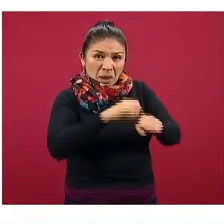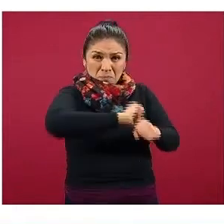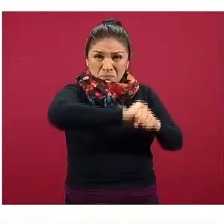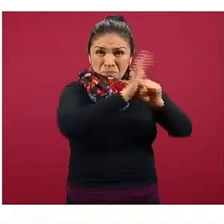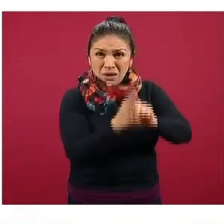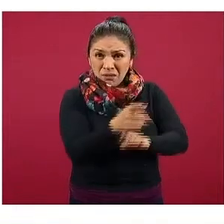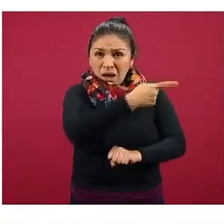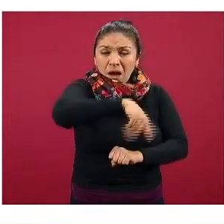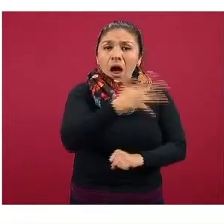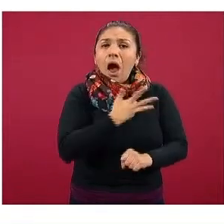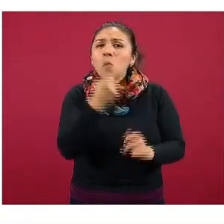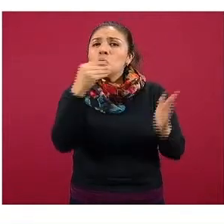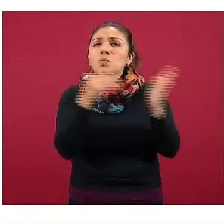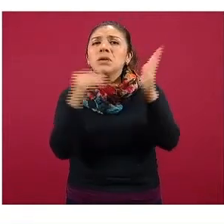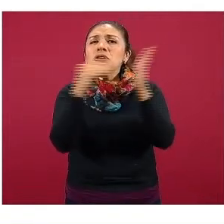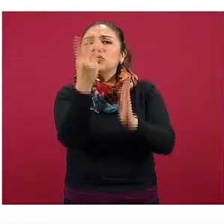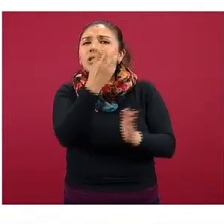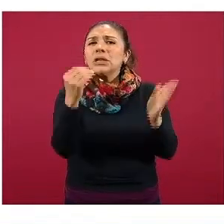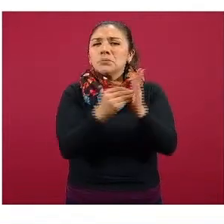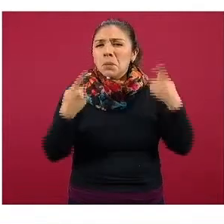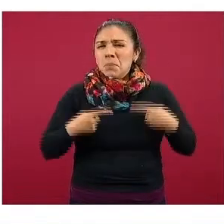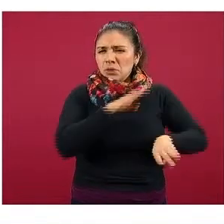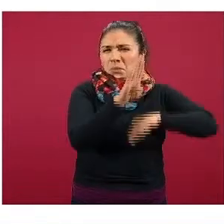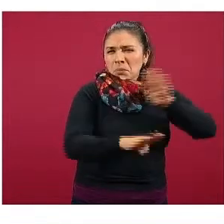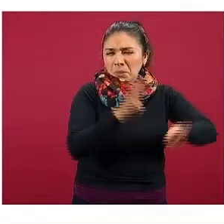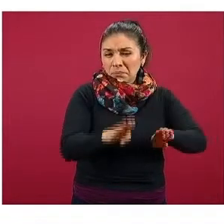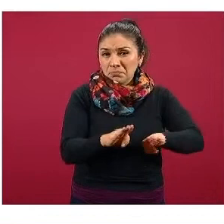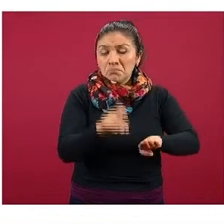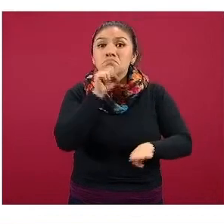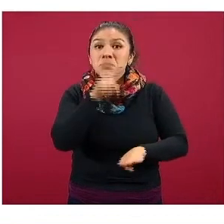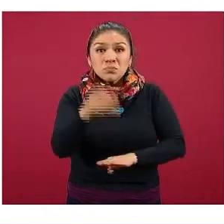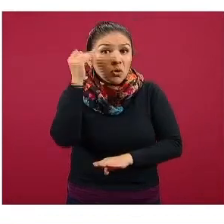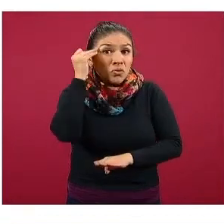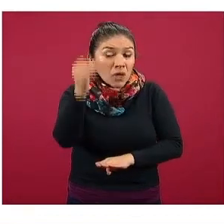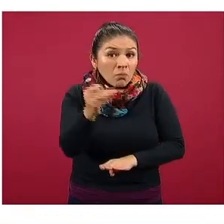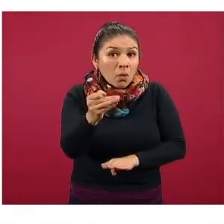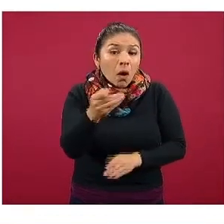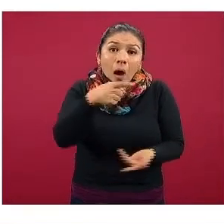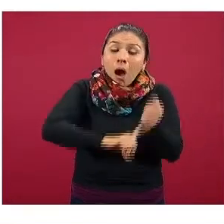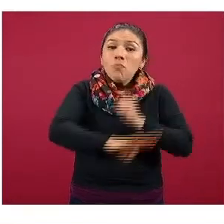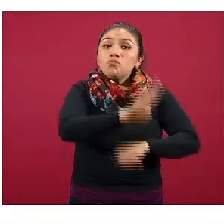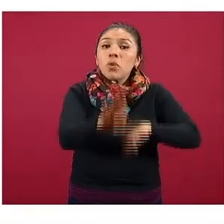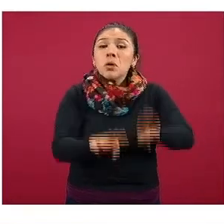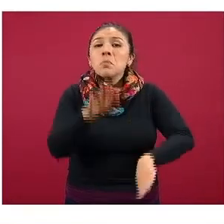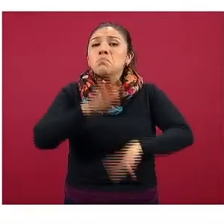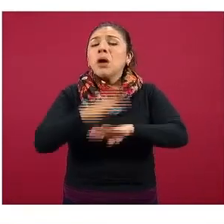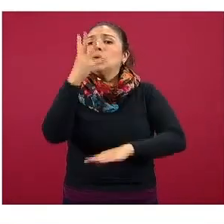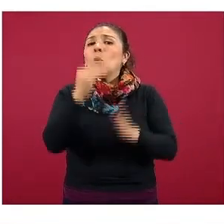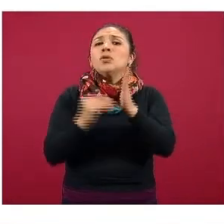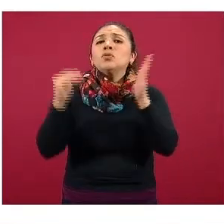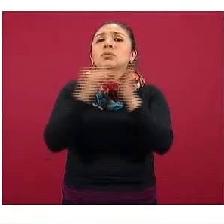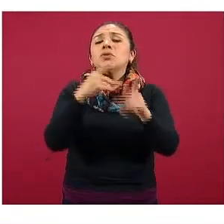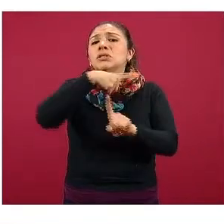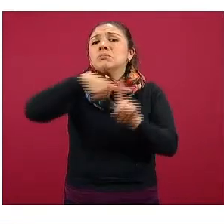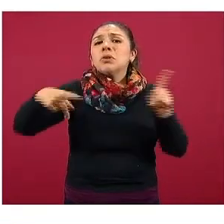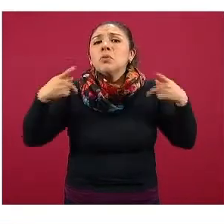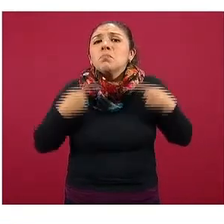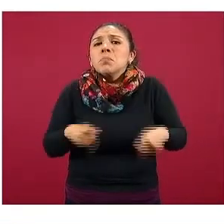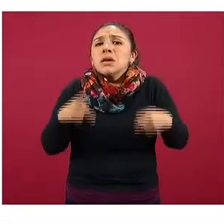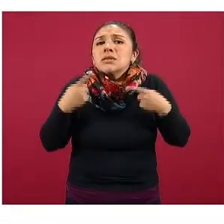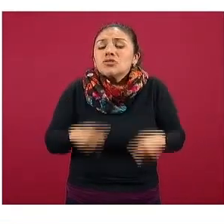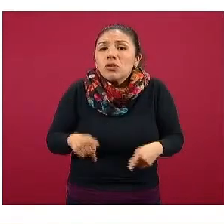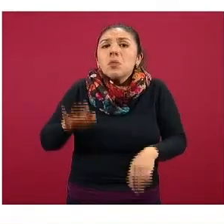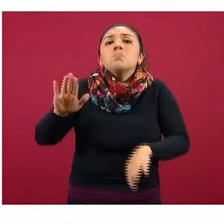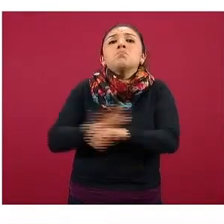habido 1,300,000 muertes. En ese tiempo se han muerto más de 4,5 millones de personas